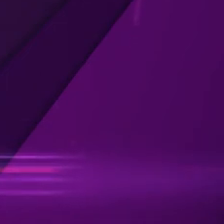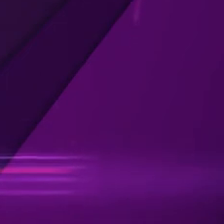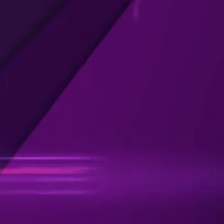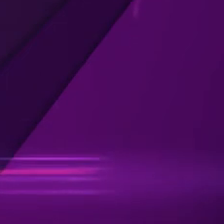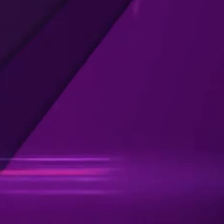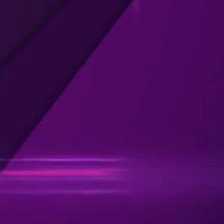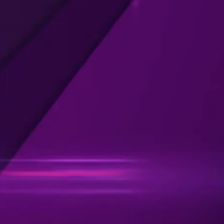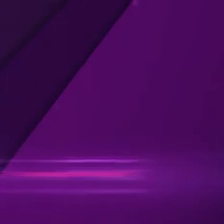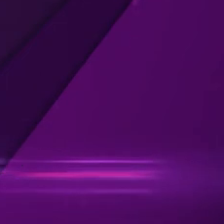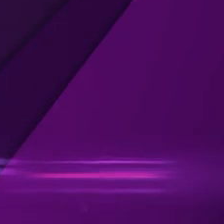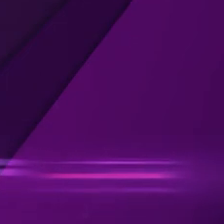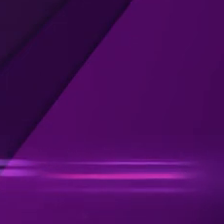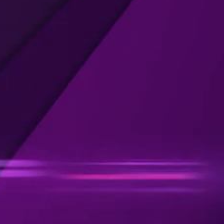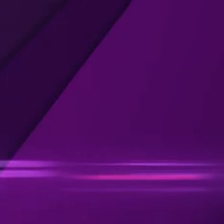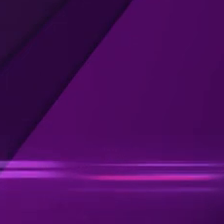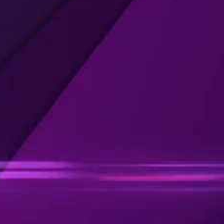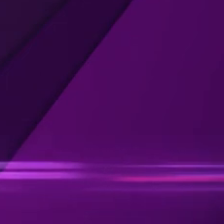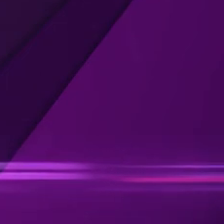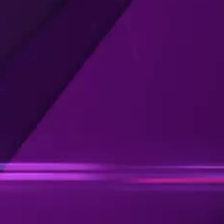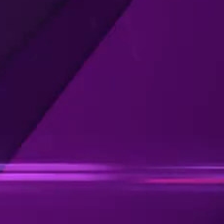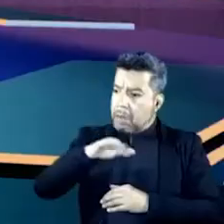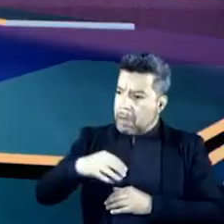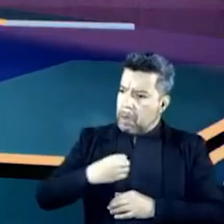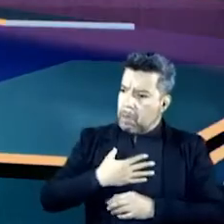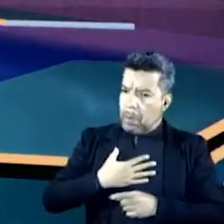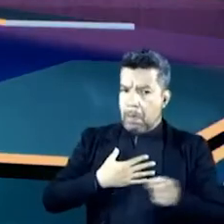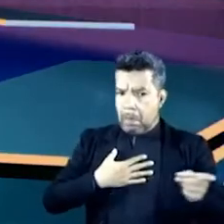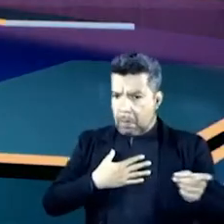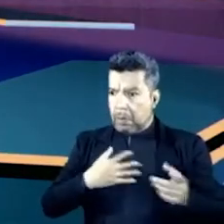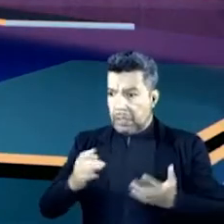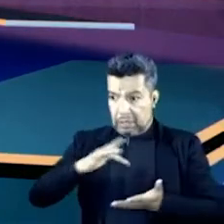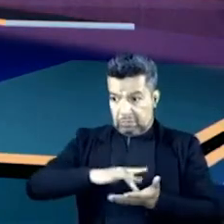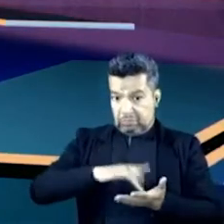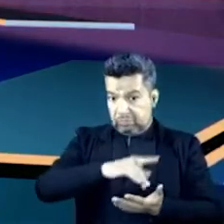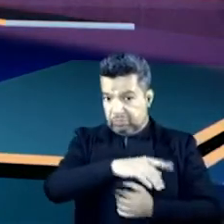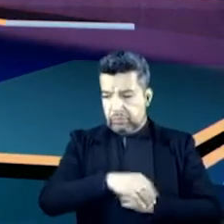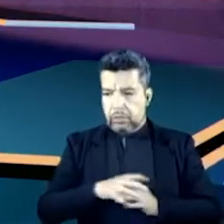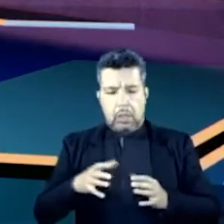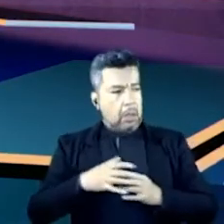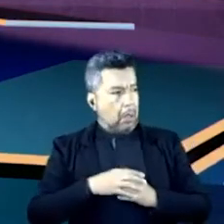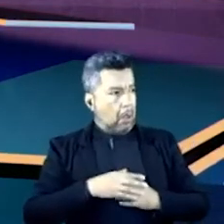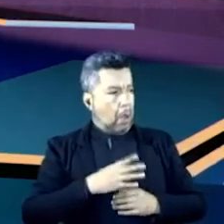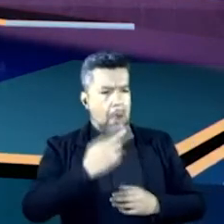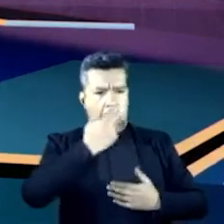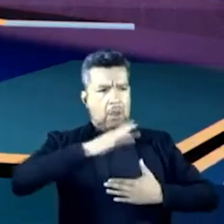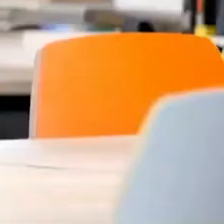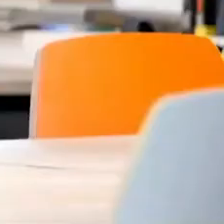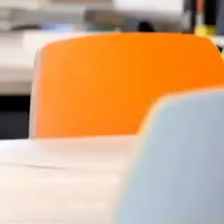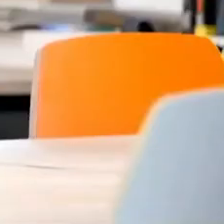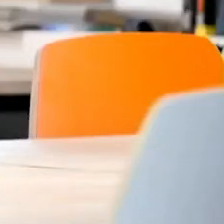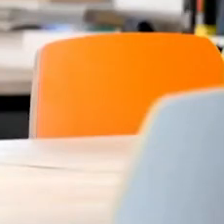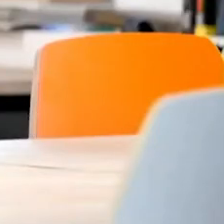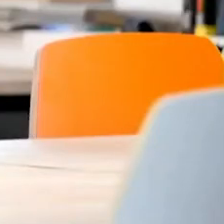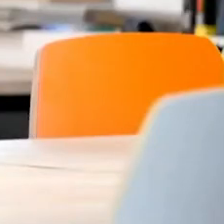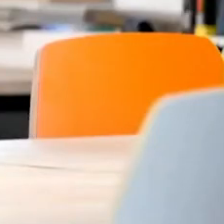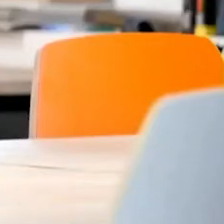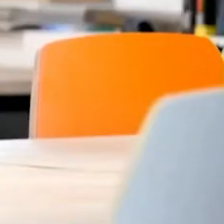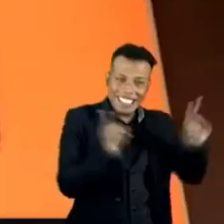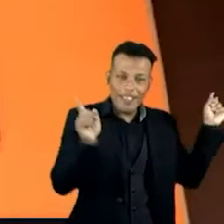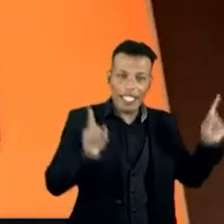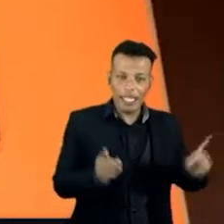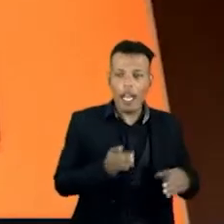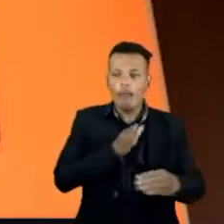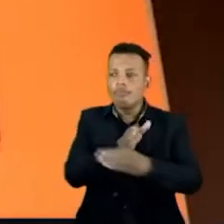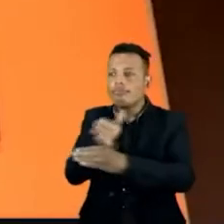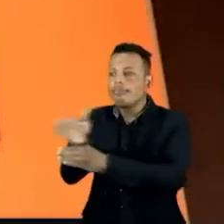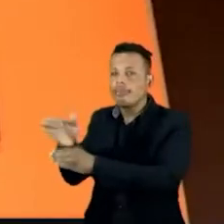a partir de nuestras fortalezas y grandes capacidades. Invito a todas las mujeres para que se unan a Inspiratic. Somos emprendedores los